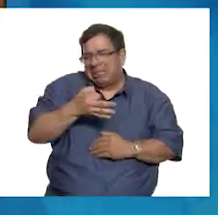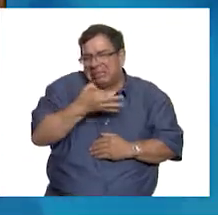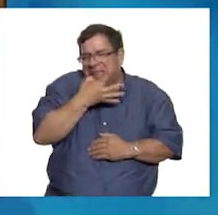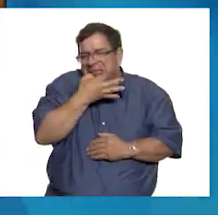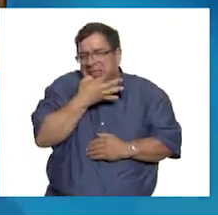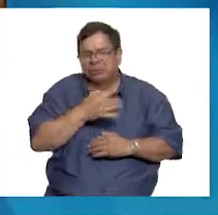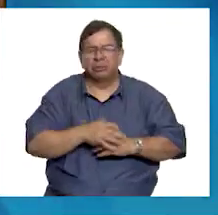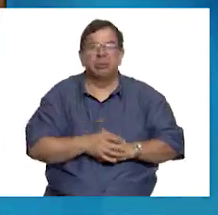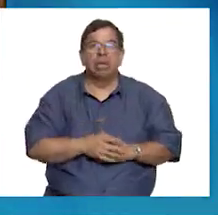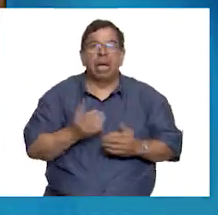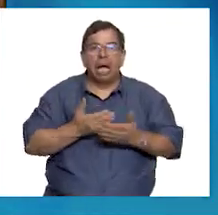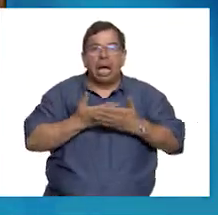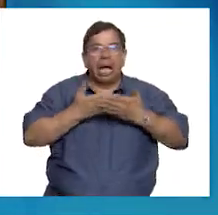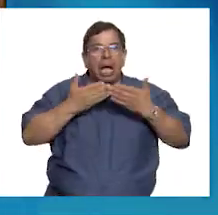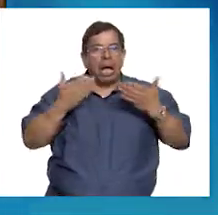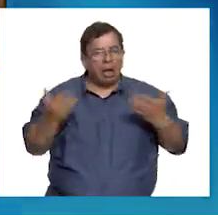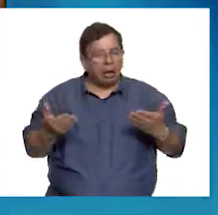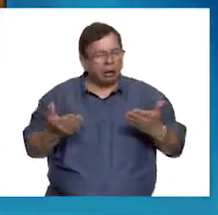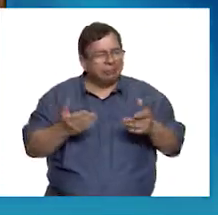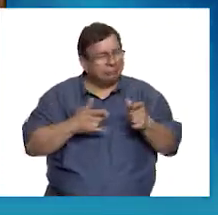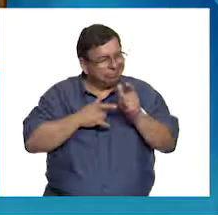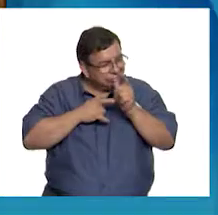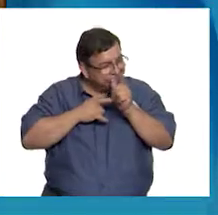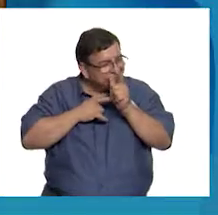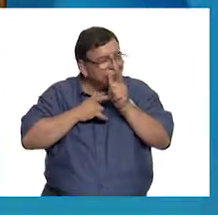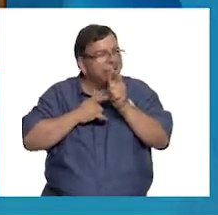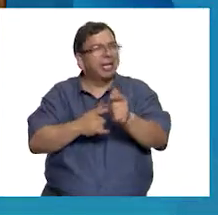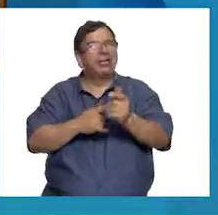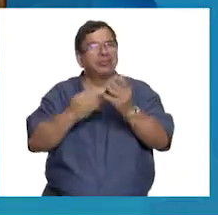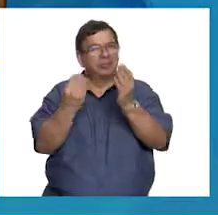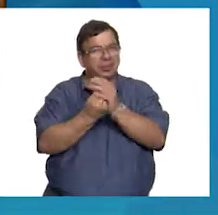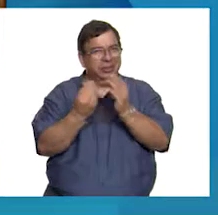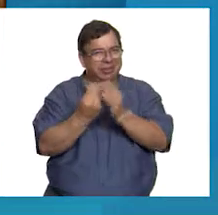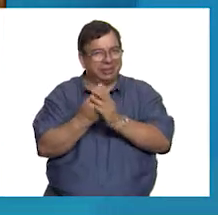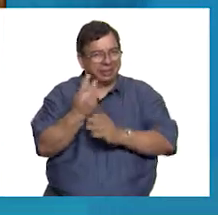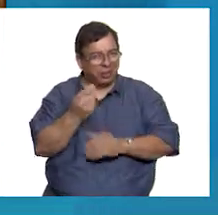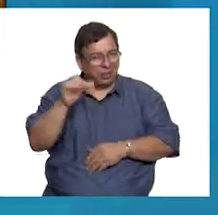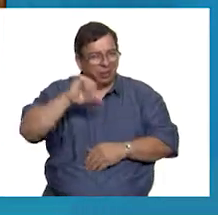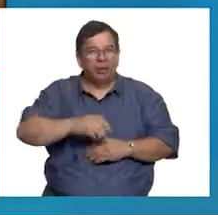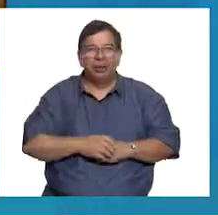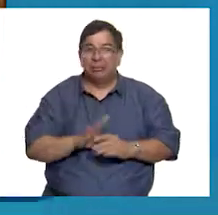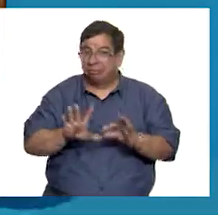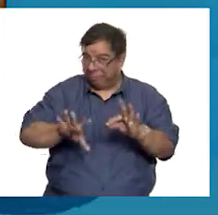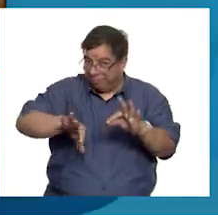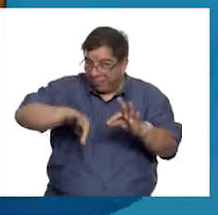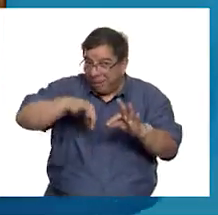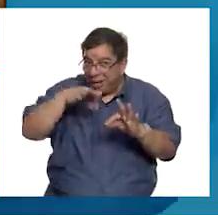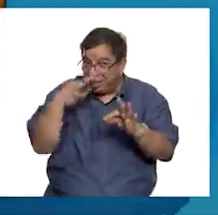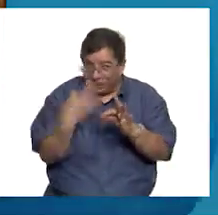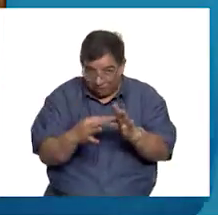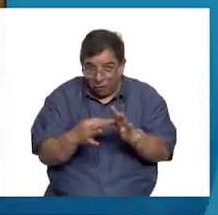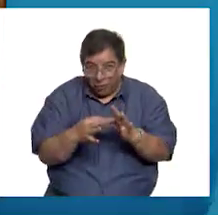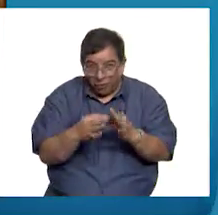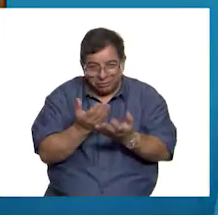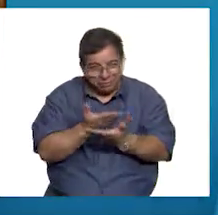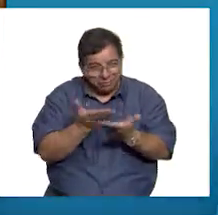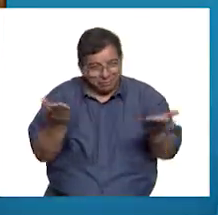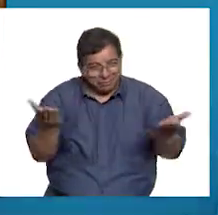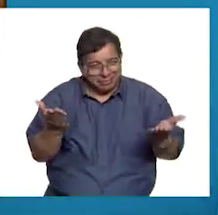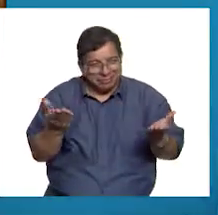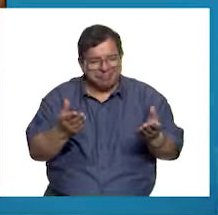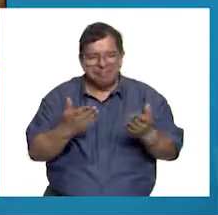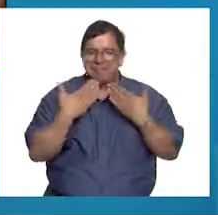Ahora es momento de seguir con el programa de hoy. ¿Listas? ¿Listos?